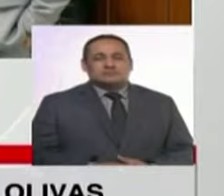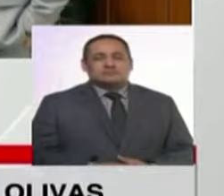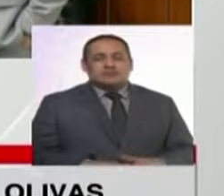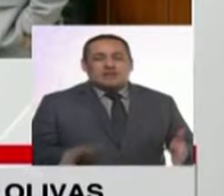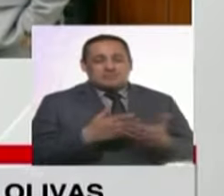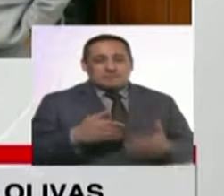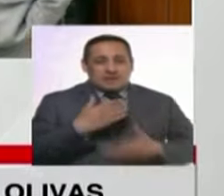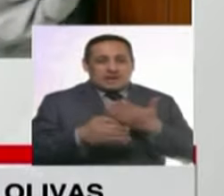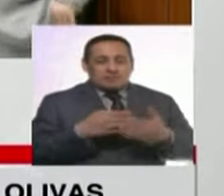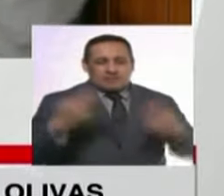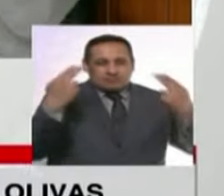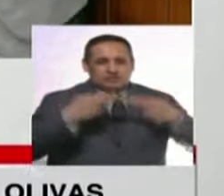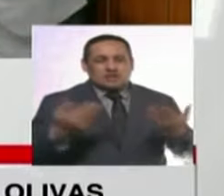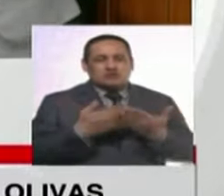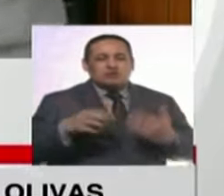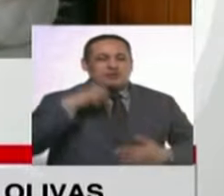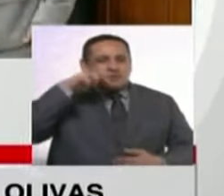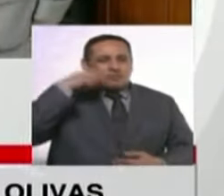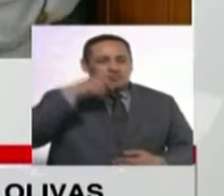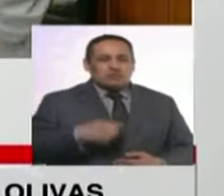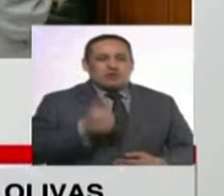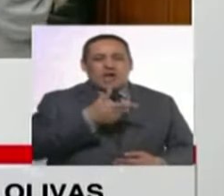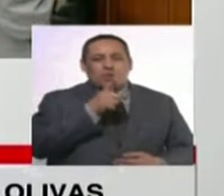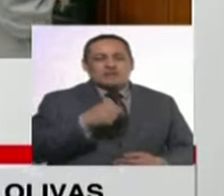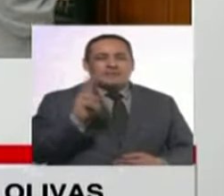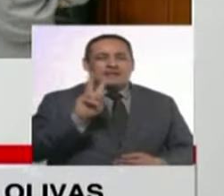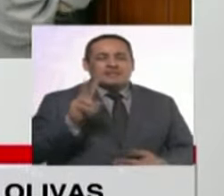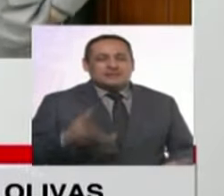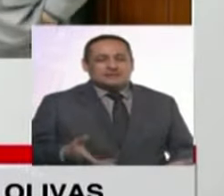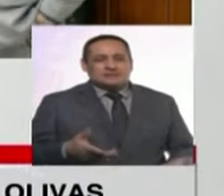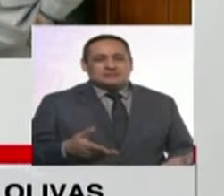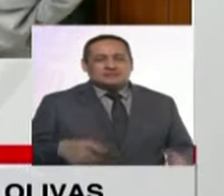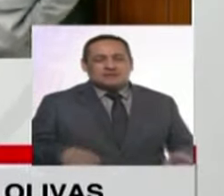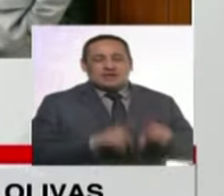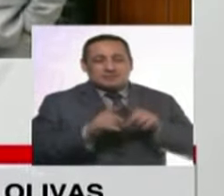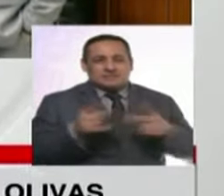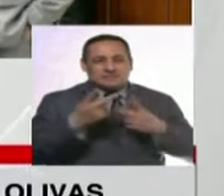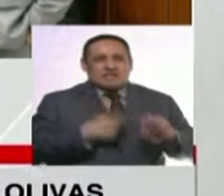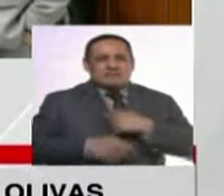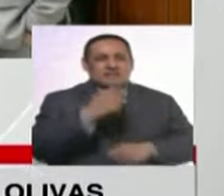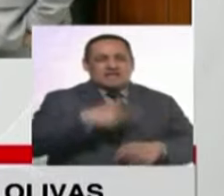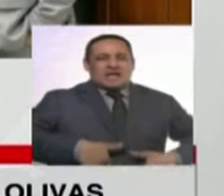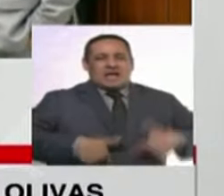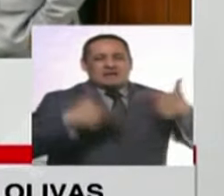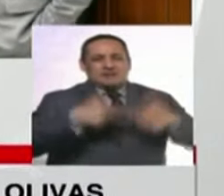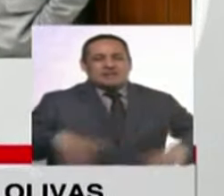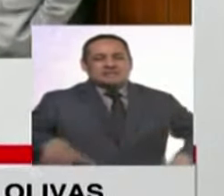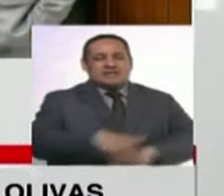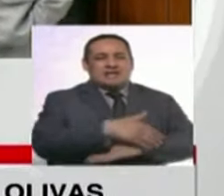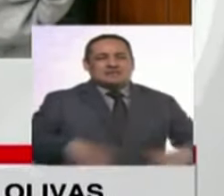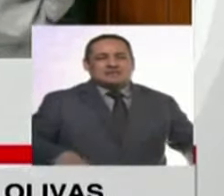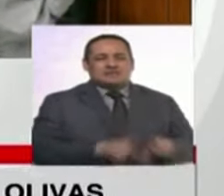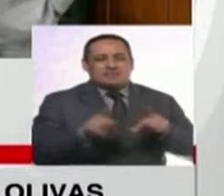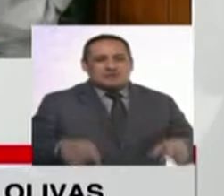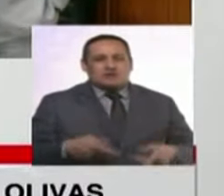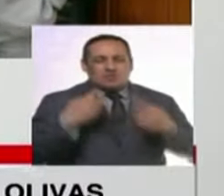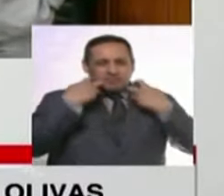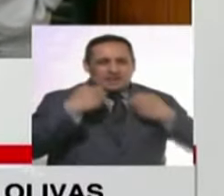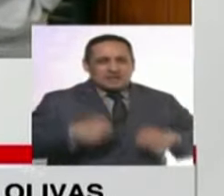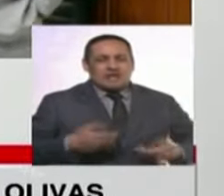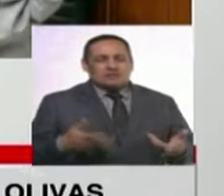vayamos a la frontera de puno de aguas verdes se venden armas en las calles en los